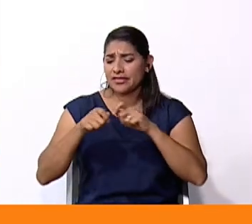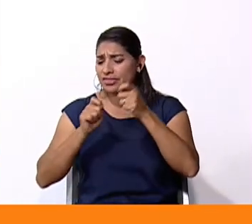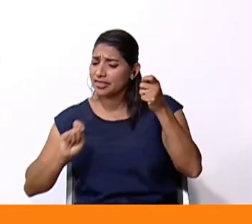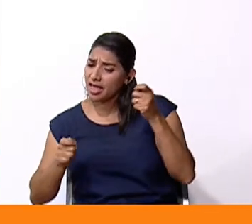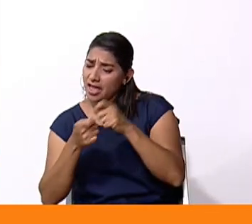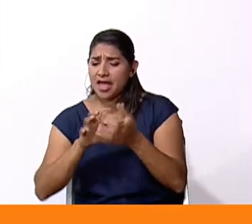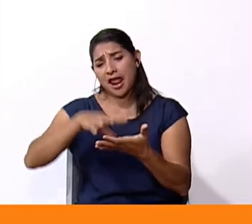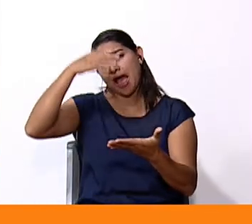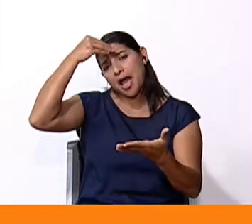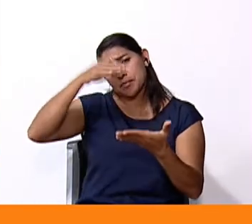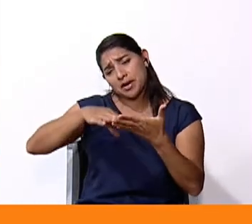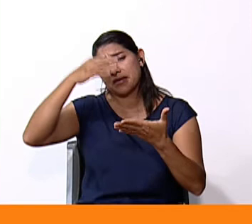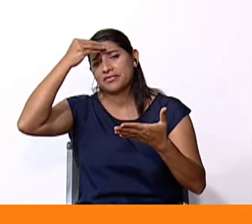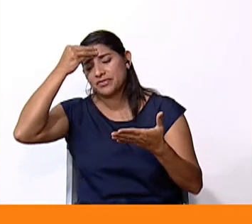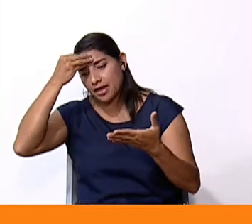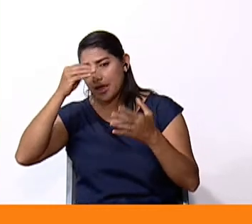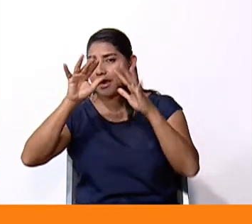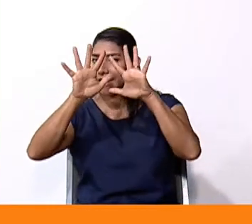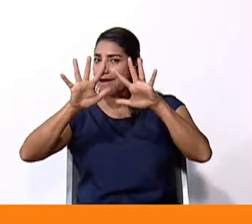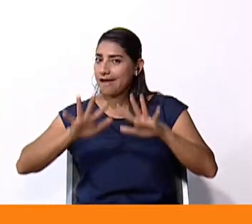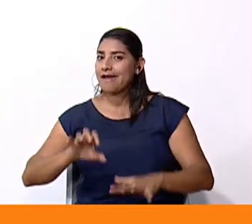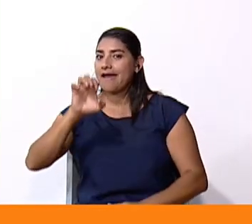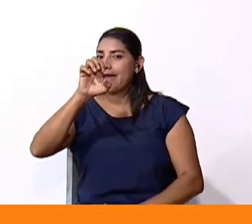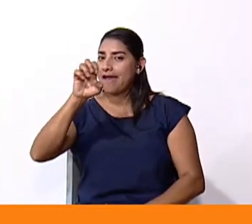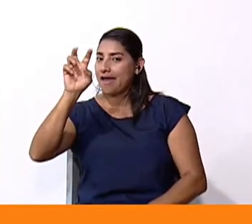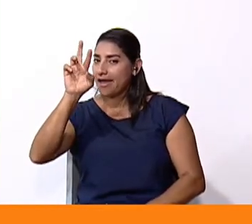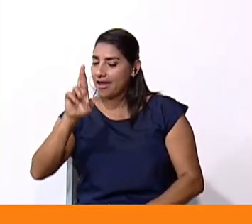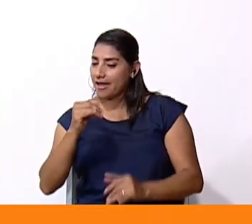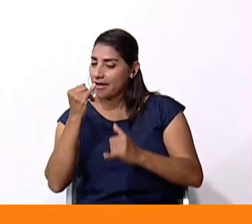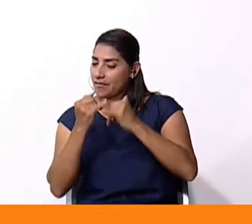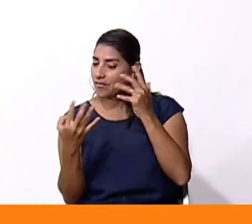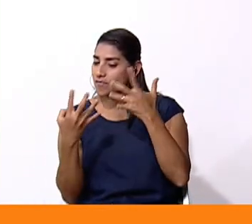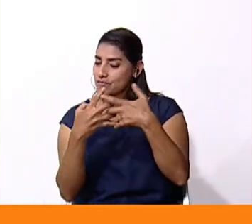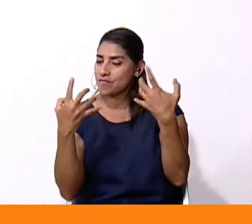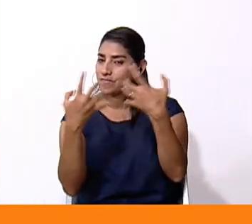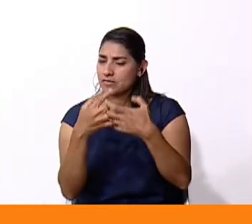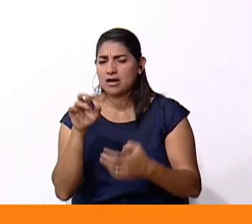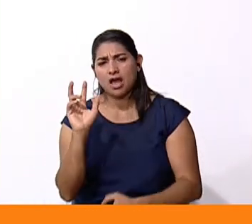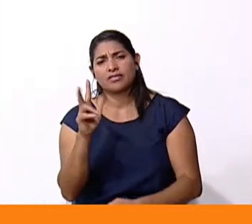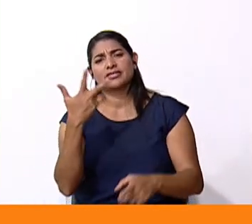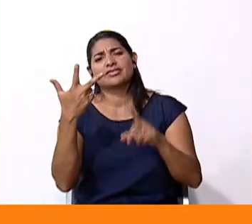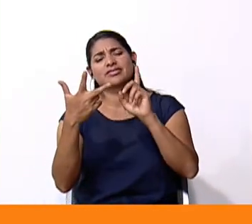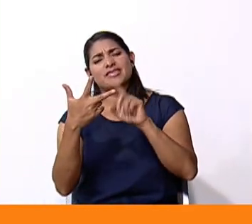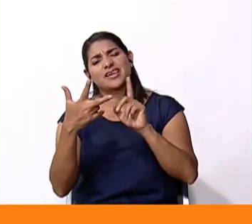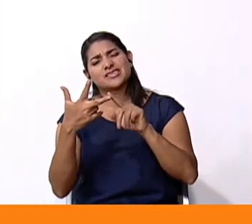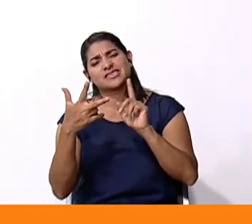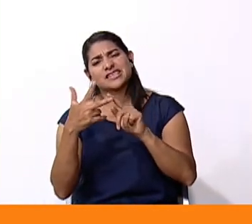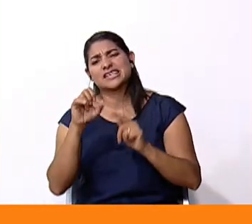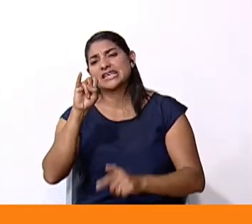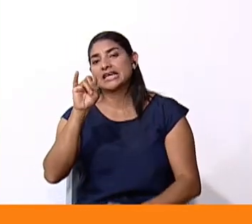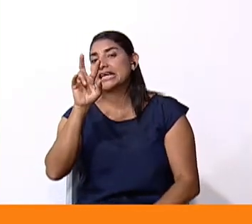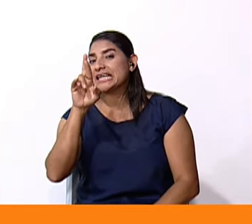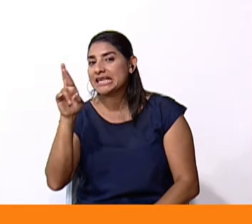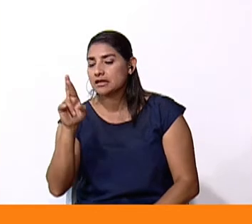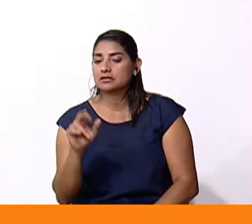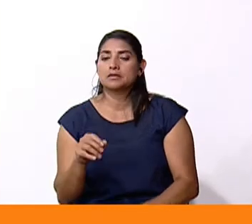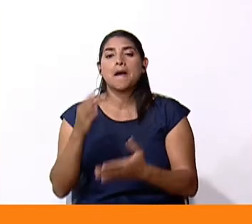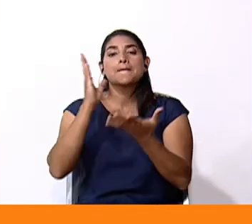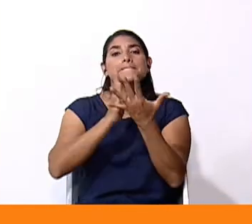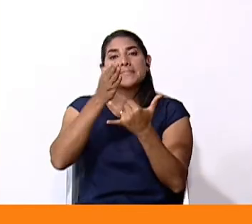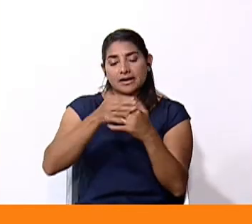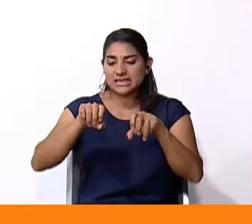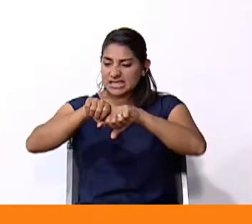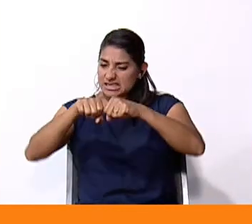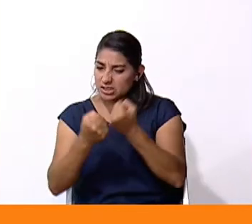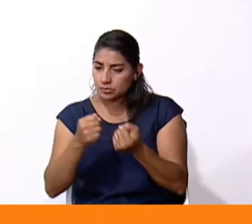tejer, aprender. Excelente. Y los verbos de la tercera conjugación son los terminados en ir. Partir,